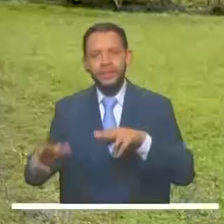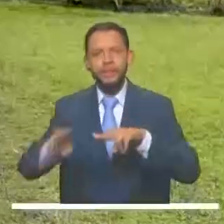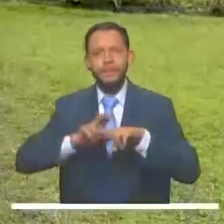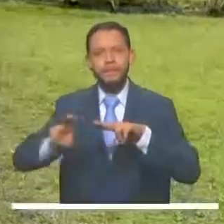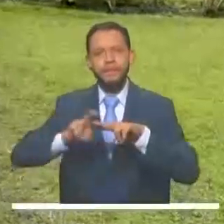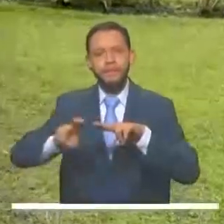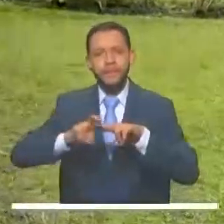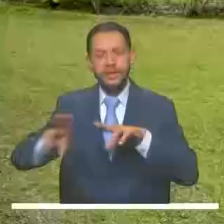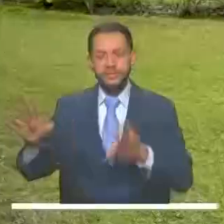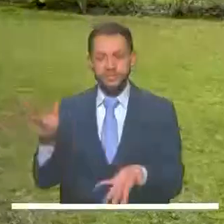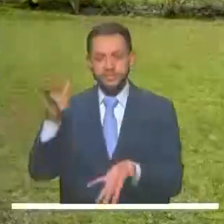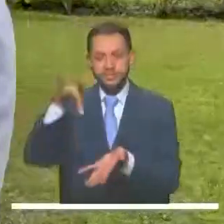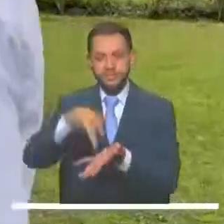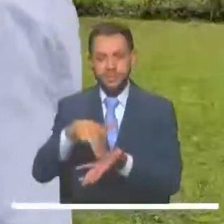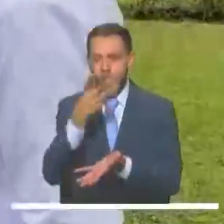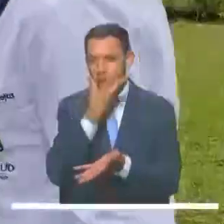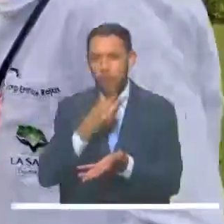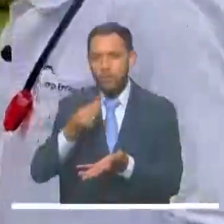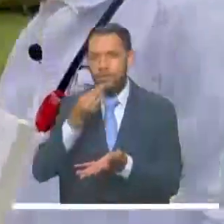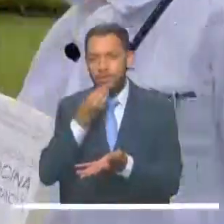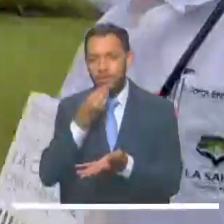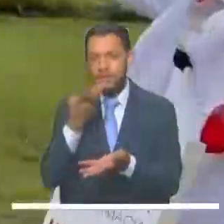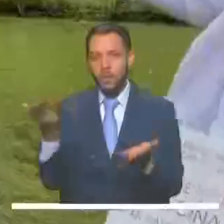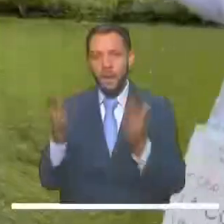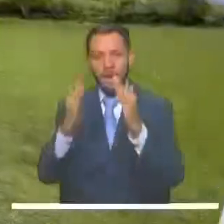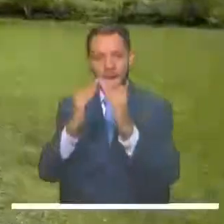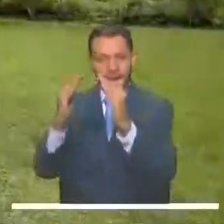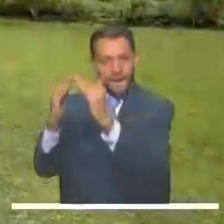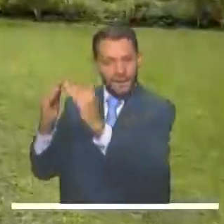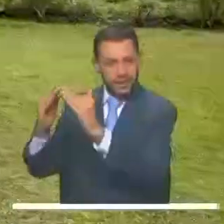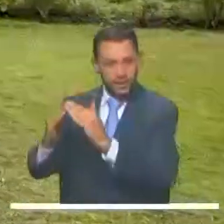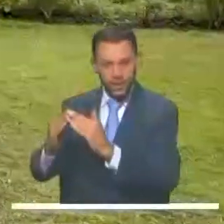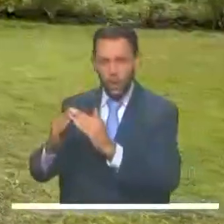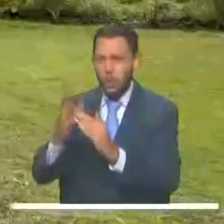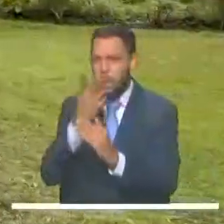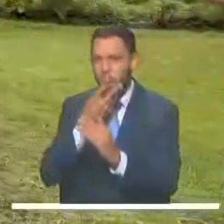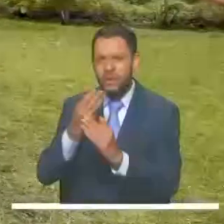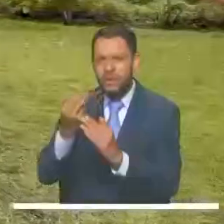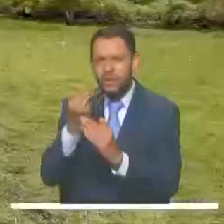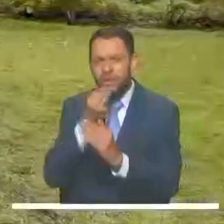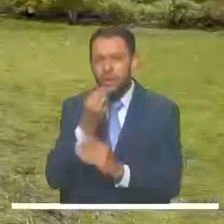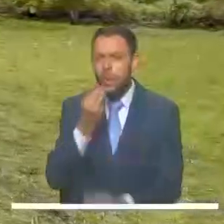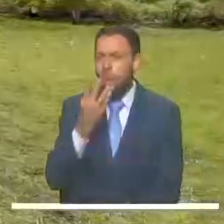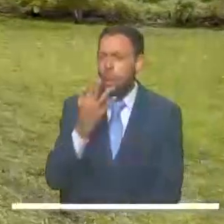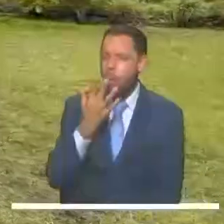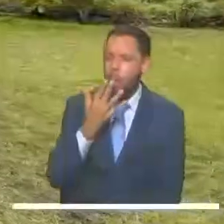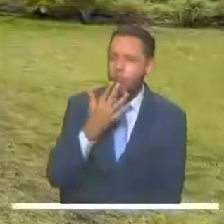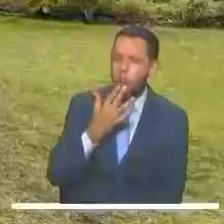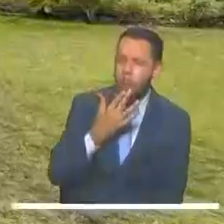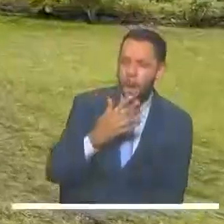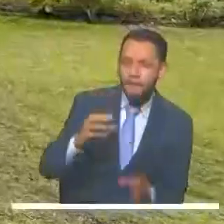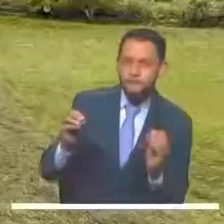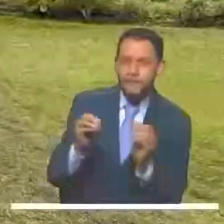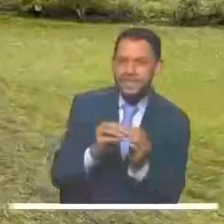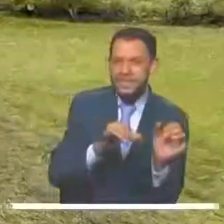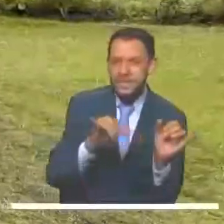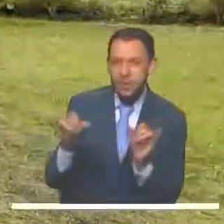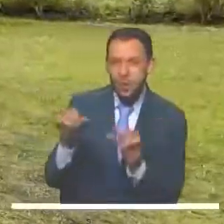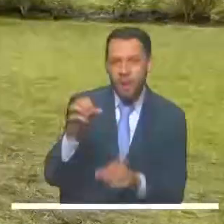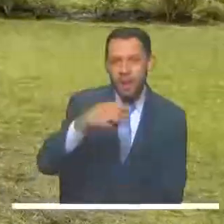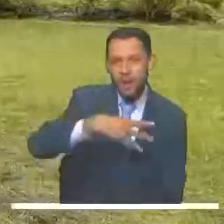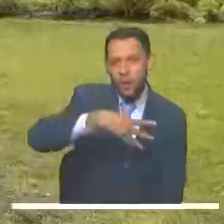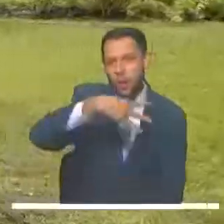con este lindo fondo de nuestras cabañas con todo el juego de colores del arcoiris y